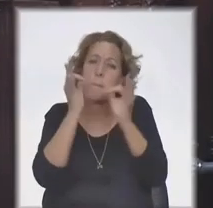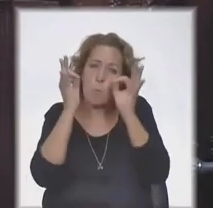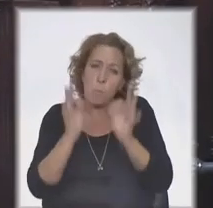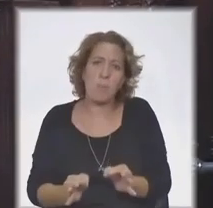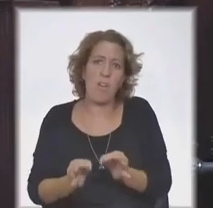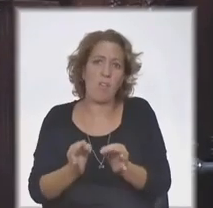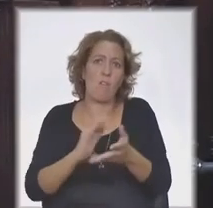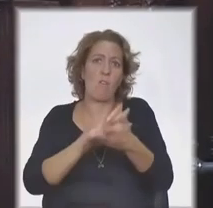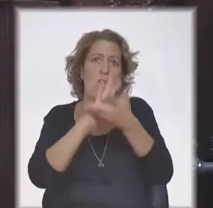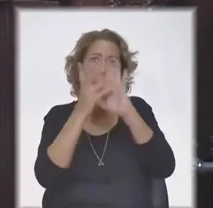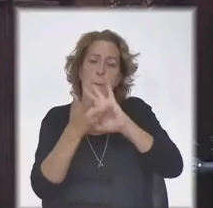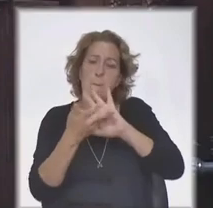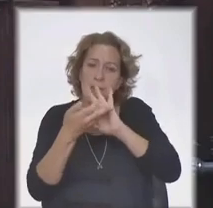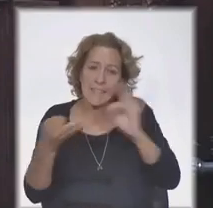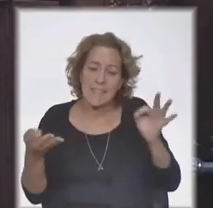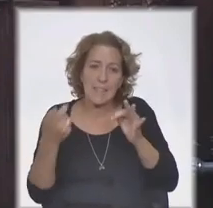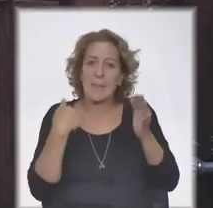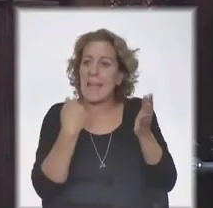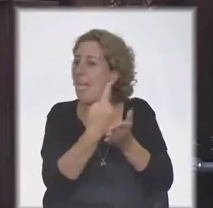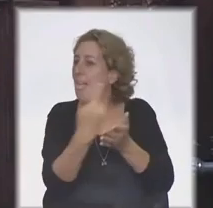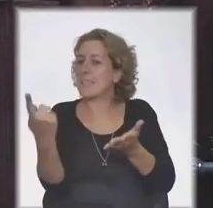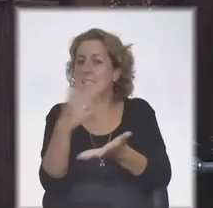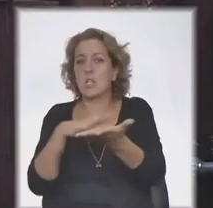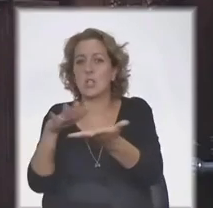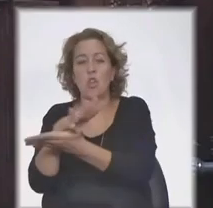canales pertinentes para cada sector de la población?